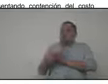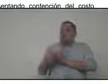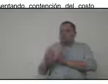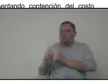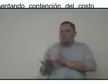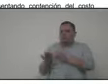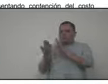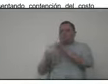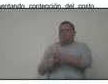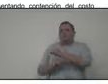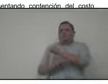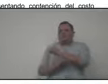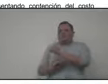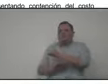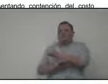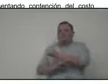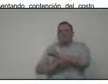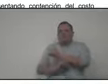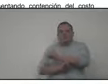hemos fortalecido